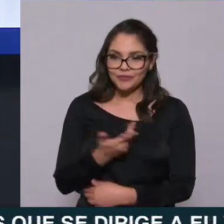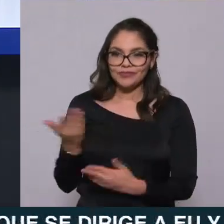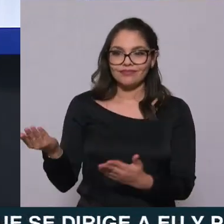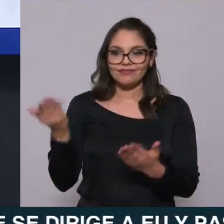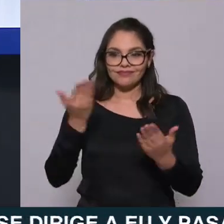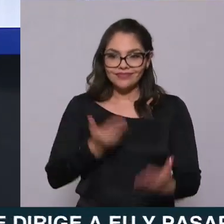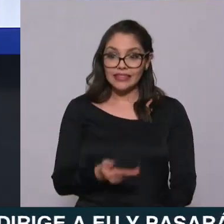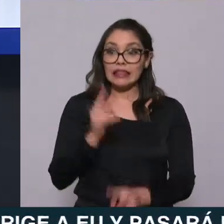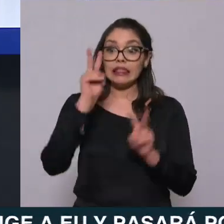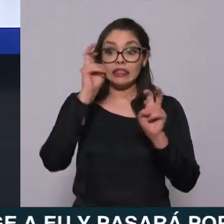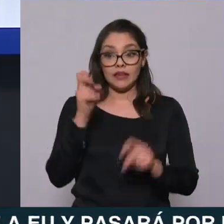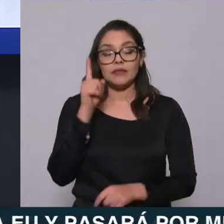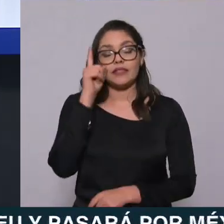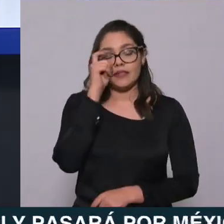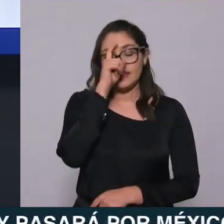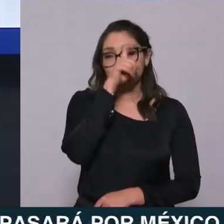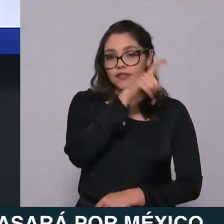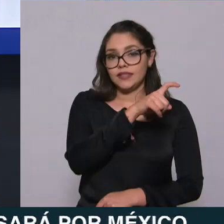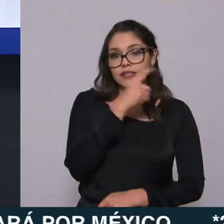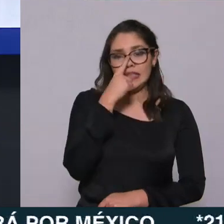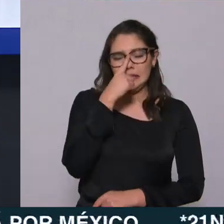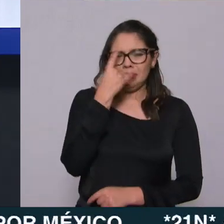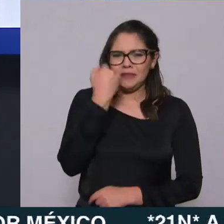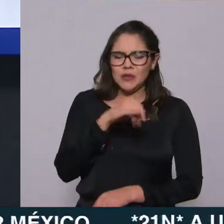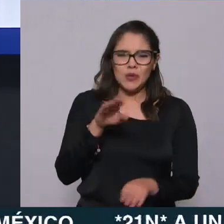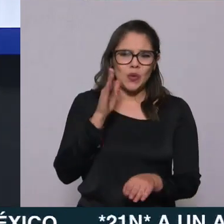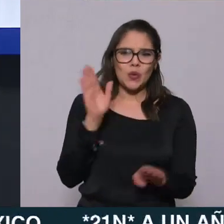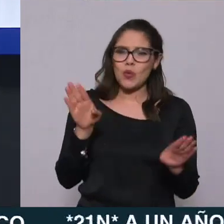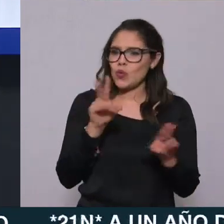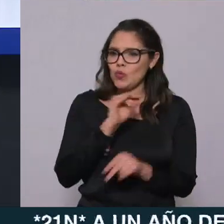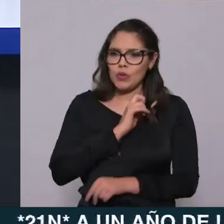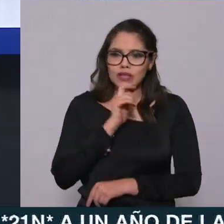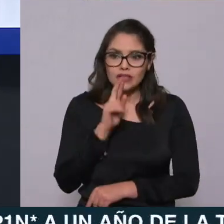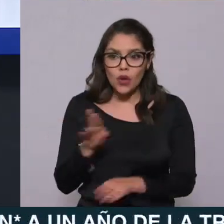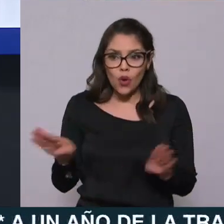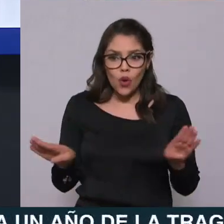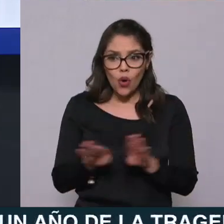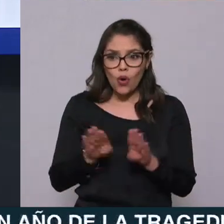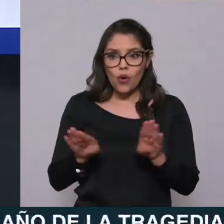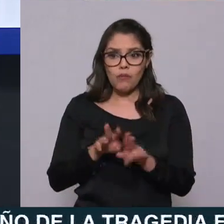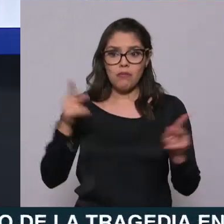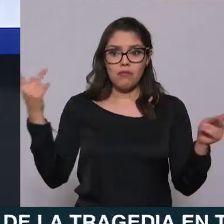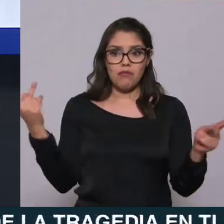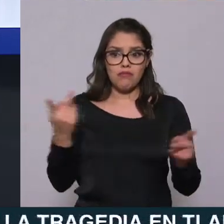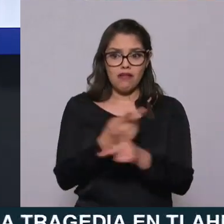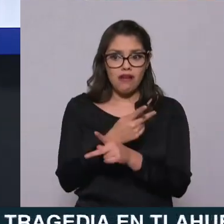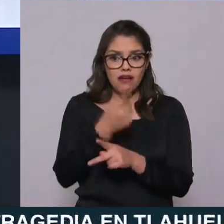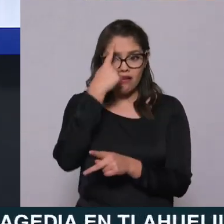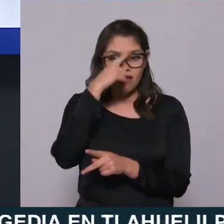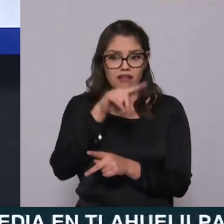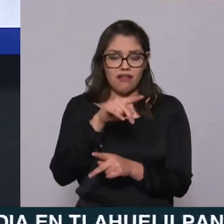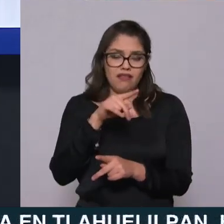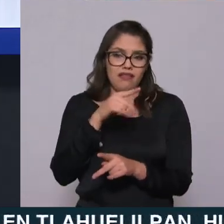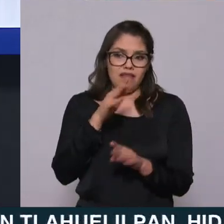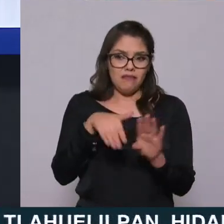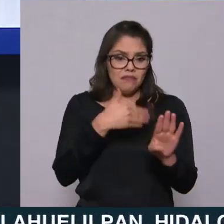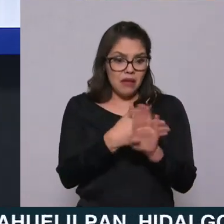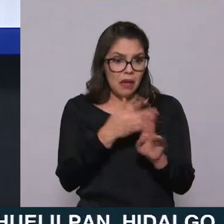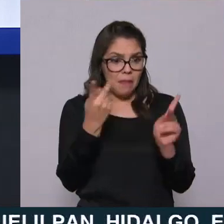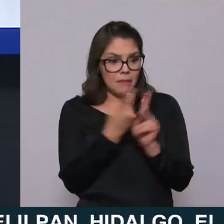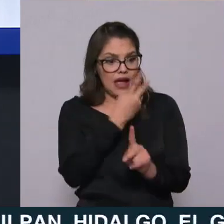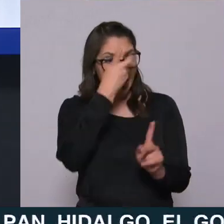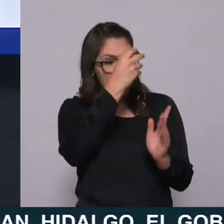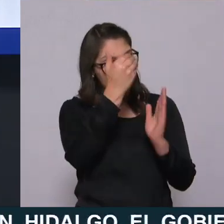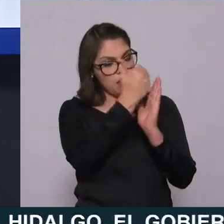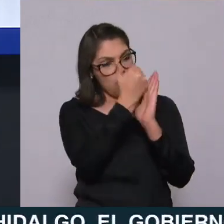muy complicado. Gerardo, no es posible que delitos de índole de preferencia sexual no estén tipificados y que existan